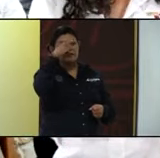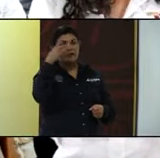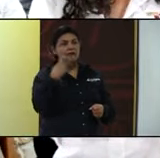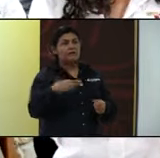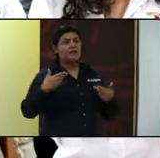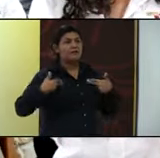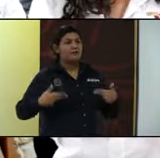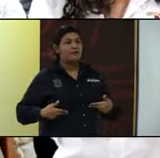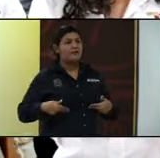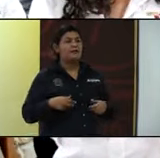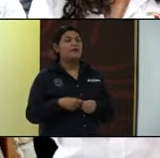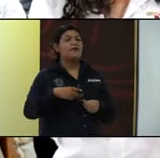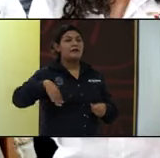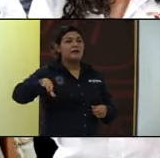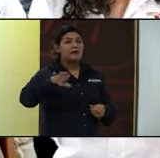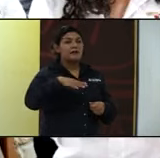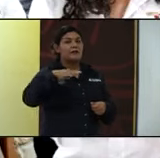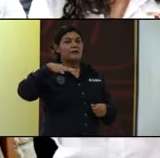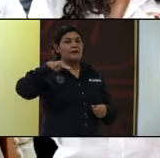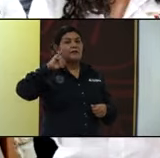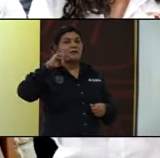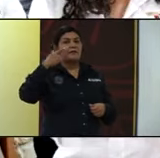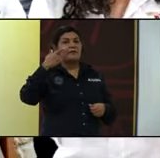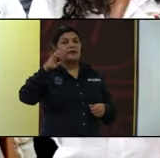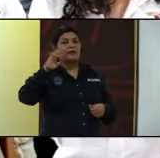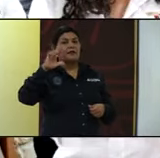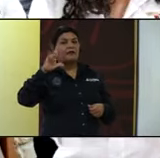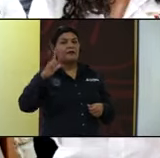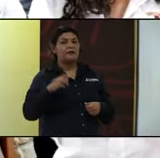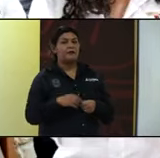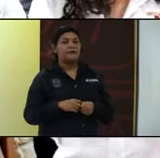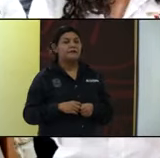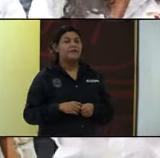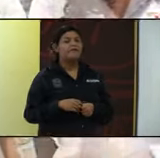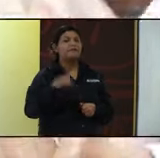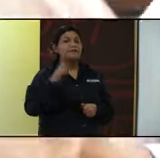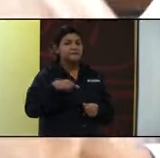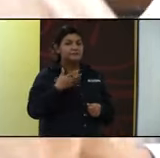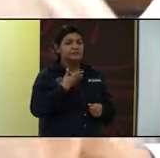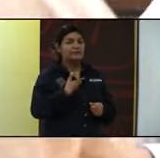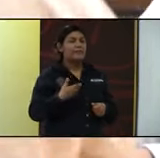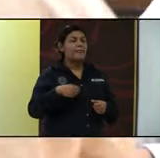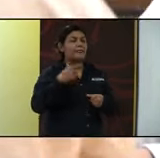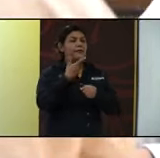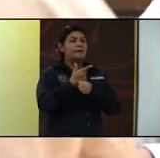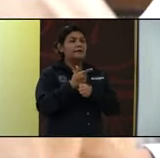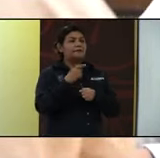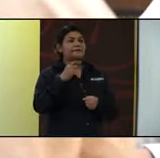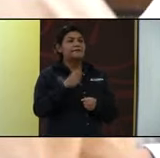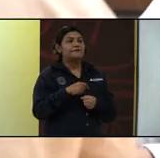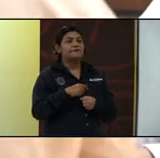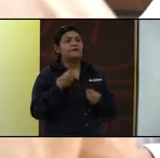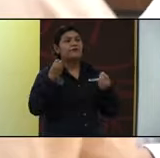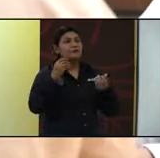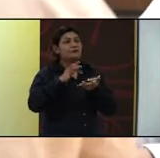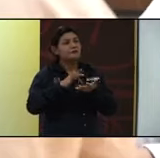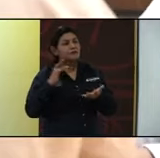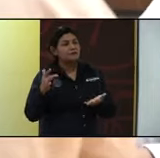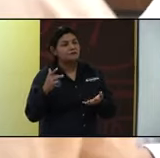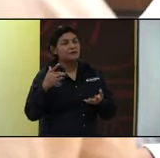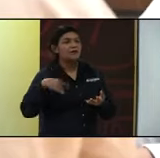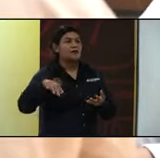América, y a Miguel Ángel Ortega, gerente de Servicios Técnicos. También estaba presente el ingeniero Alejandro Santomé. Muchas gracias,